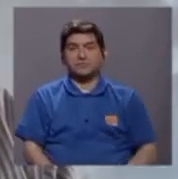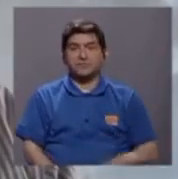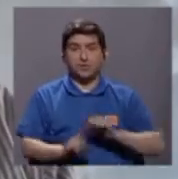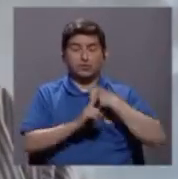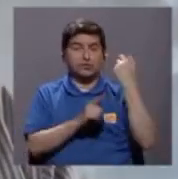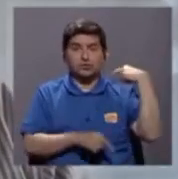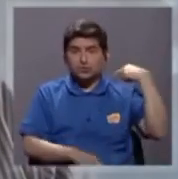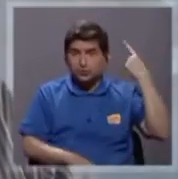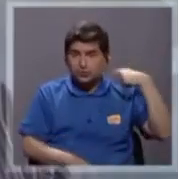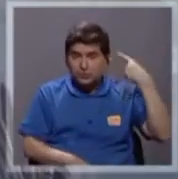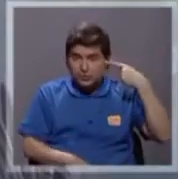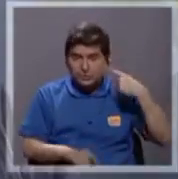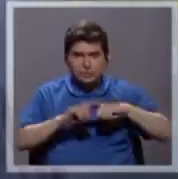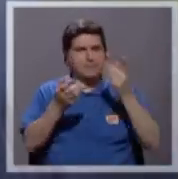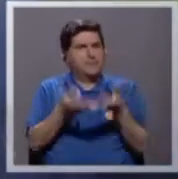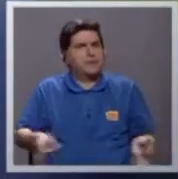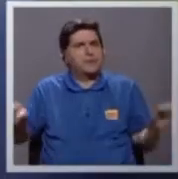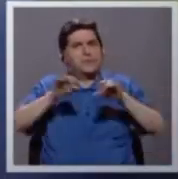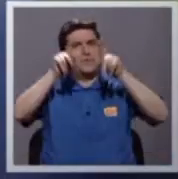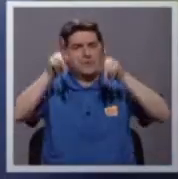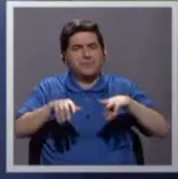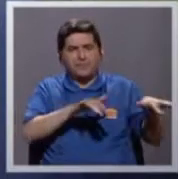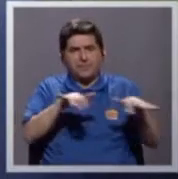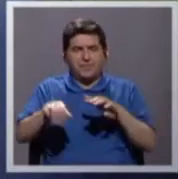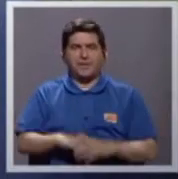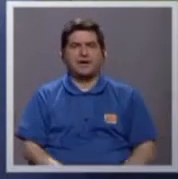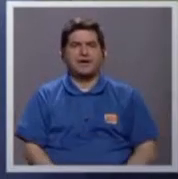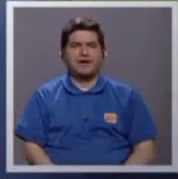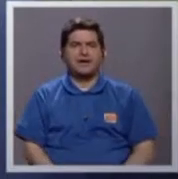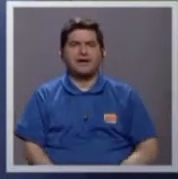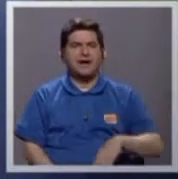creo que este es uno de los pianistas importantes que hay en el mundo, Alexander,